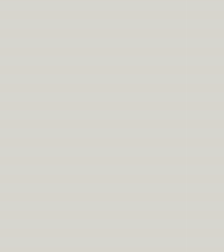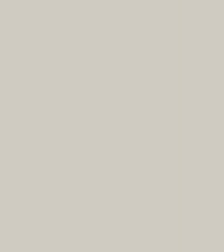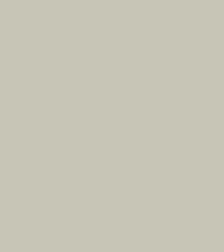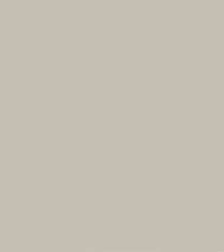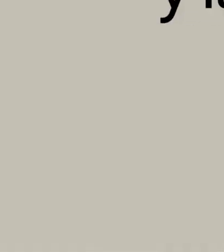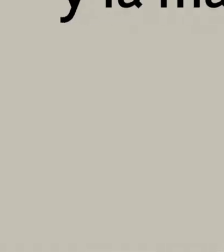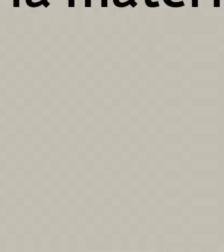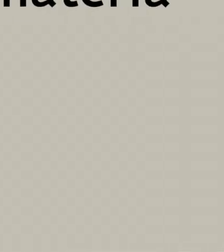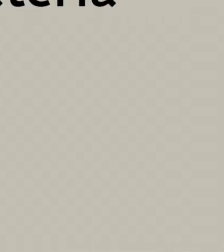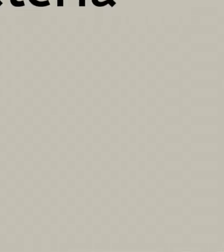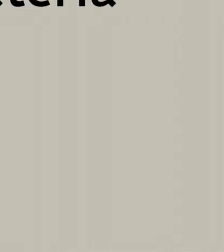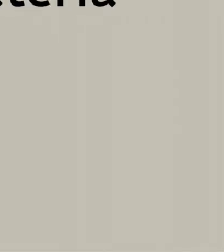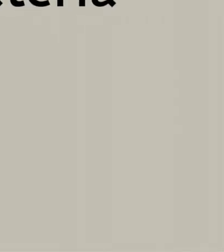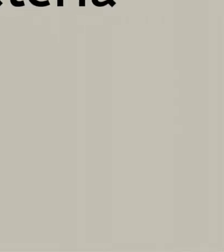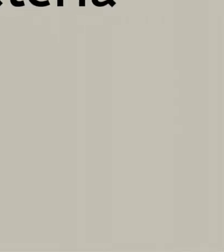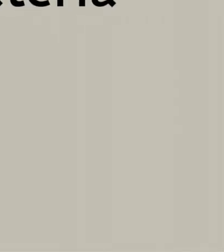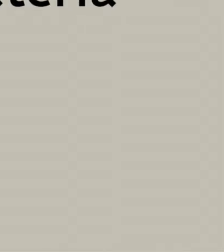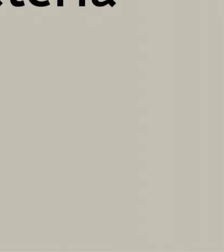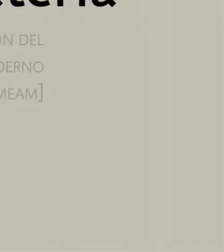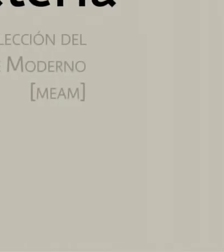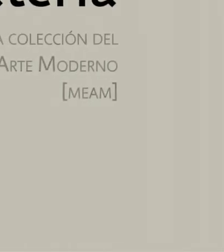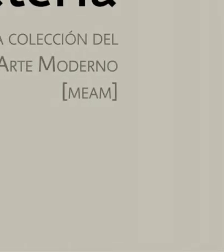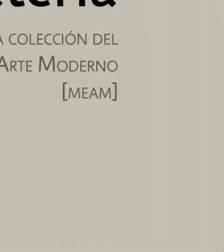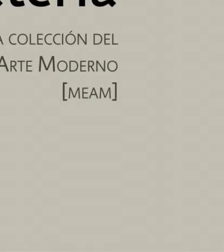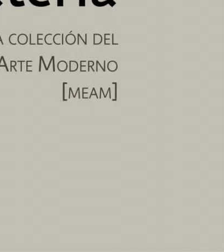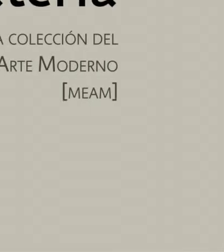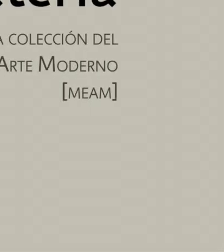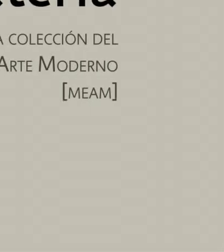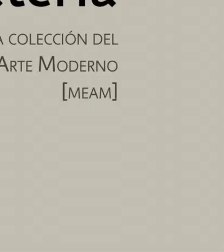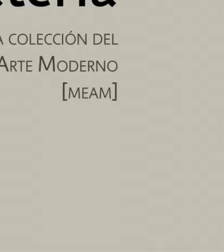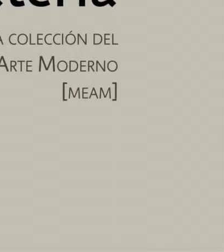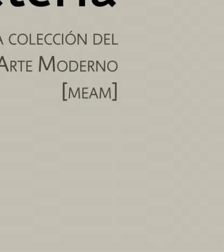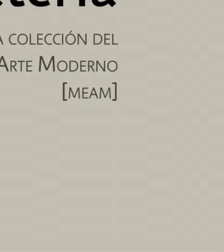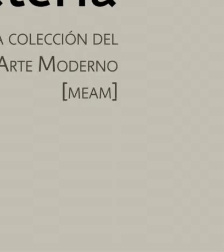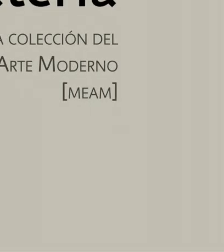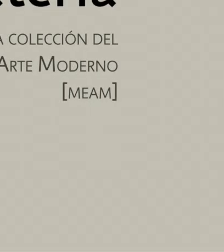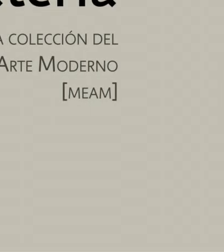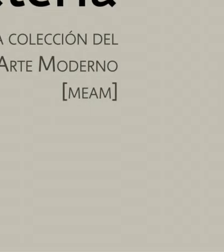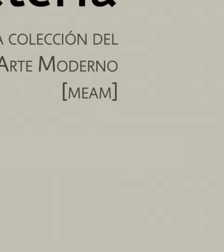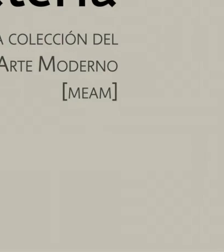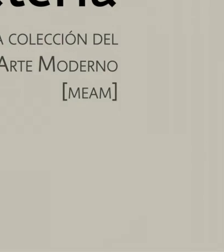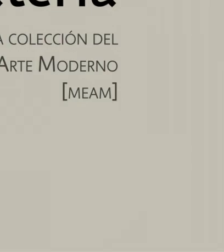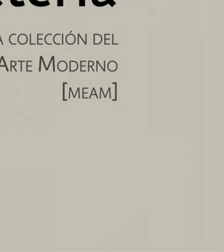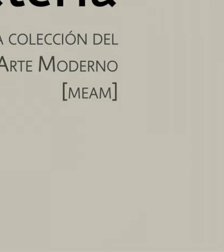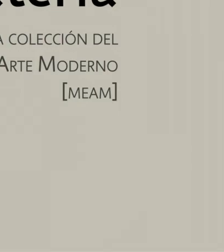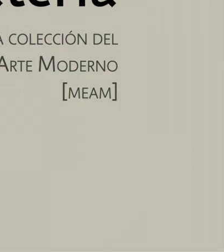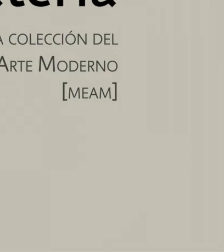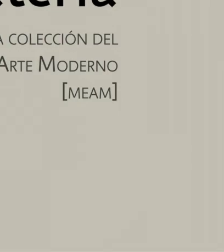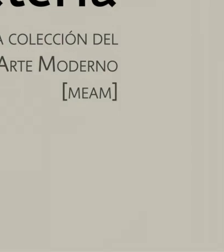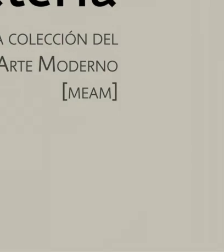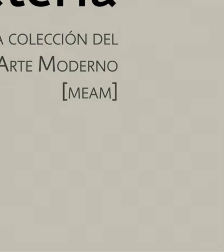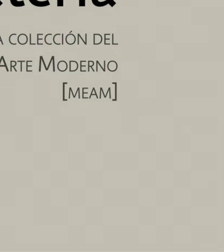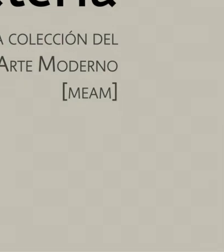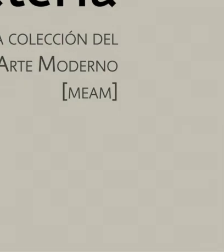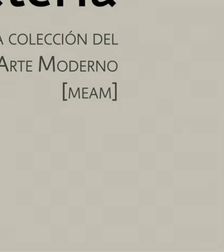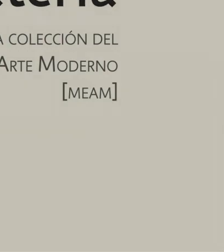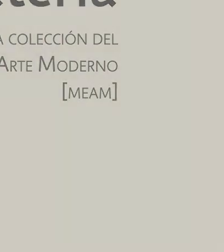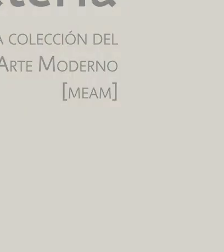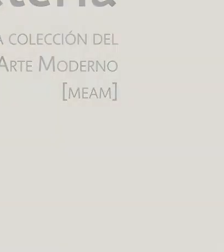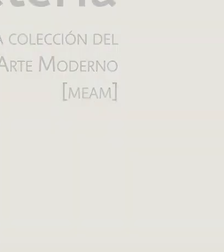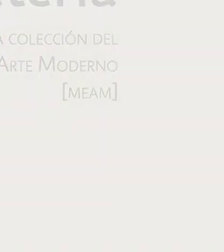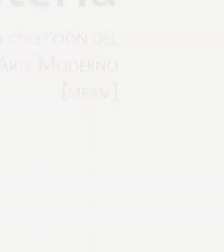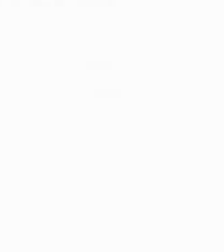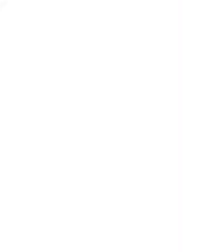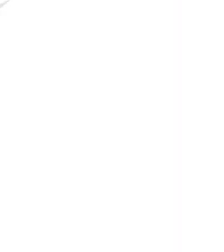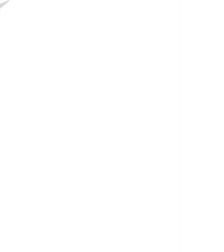La exposición El cuerpo y la materia, en la escultura de la colección del Museo Europeo de Arte Moderno, es una producción